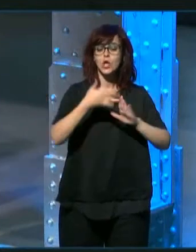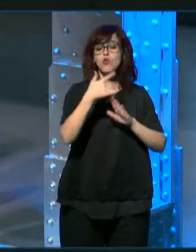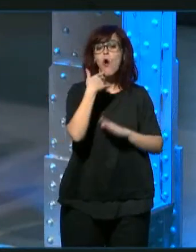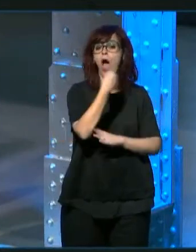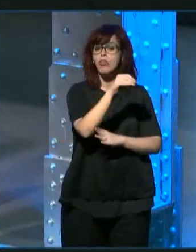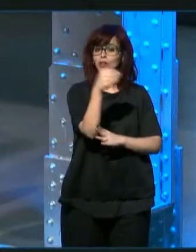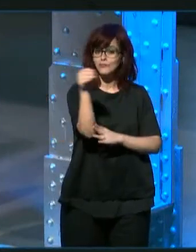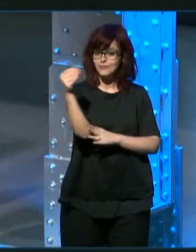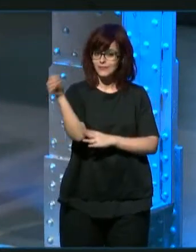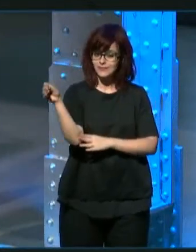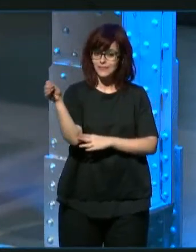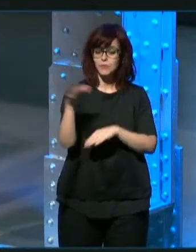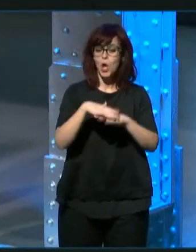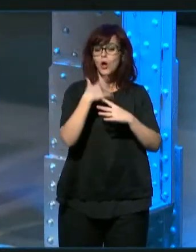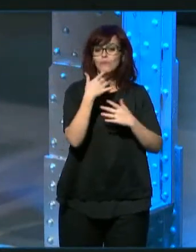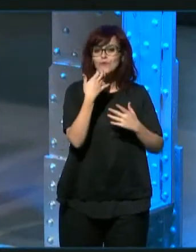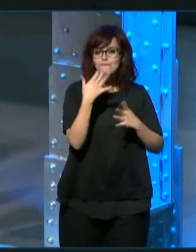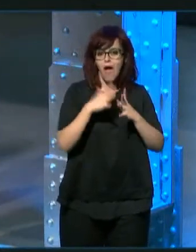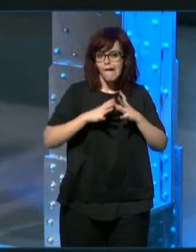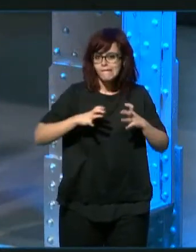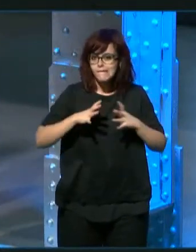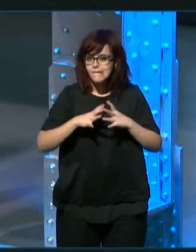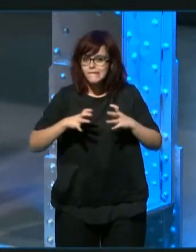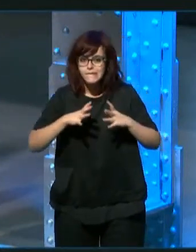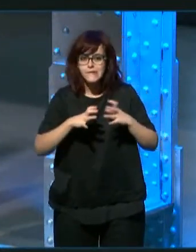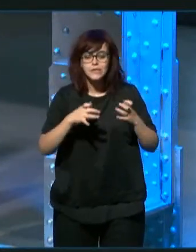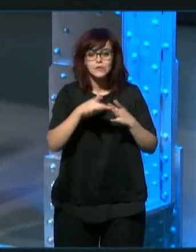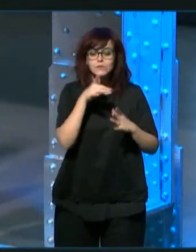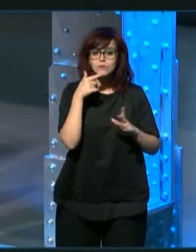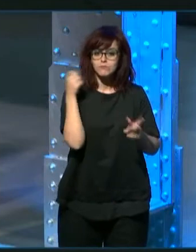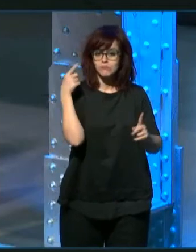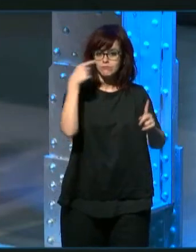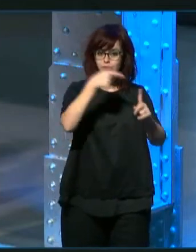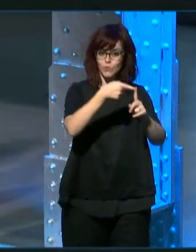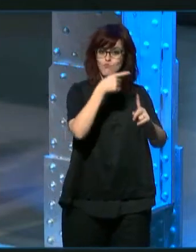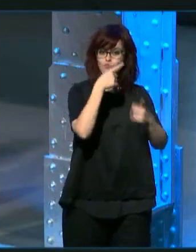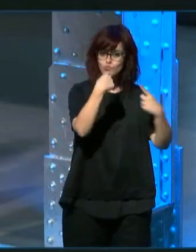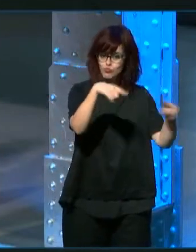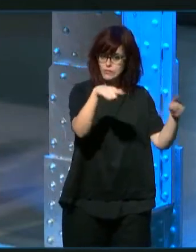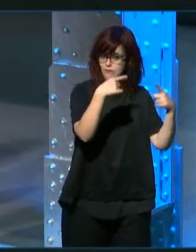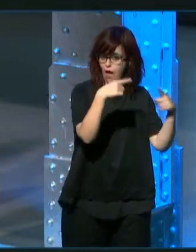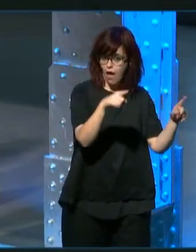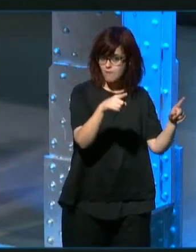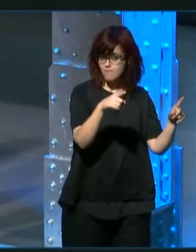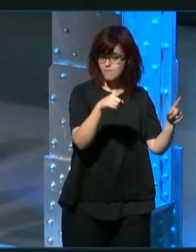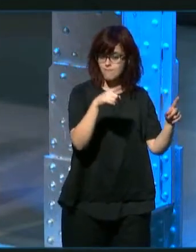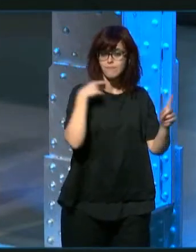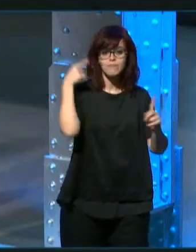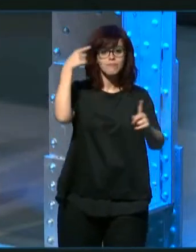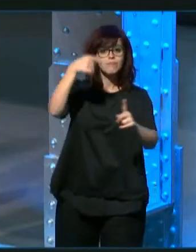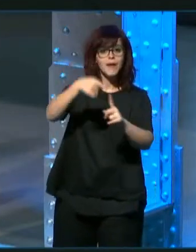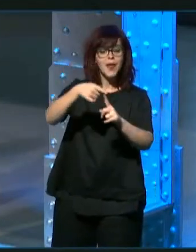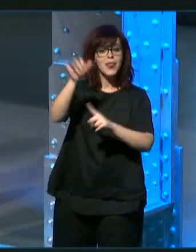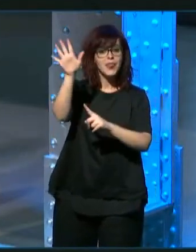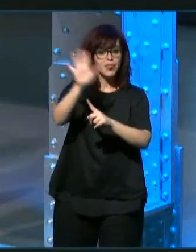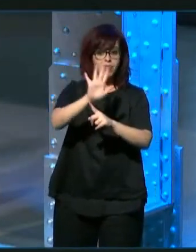adolescente, los muchachos con inquietudes se dedicaban a la música, se dedicaban al cine, los